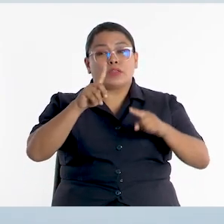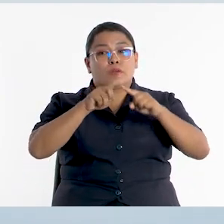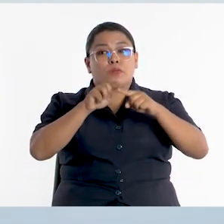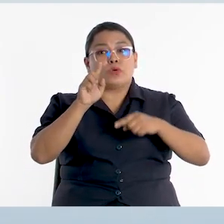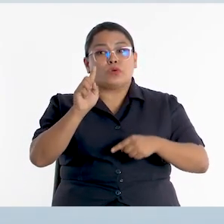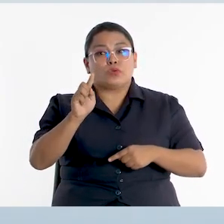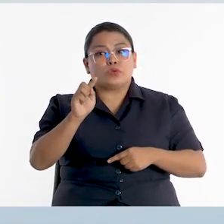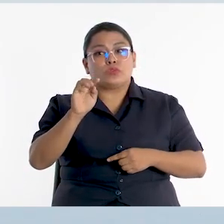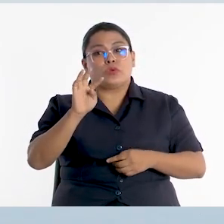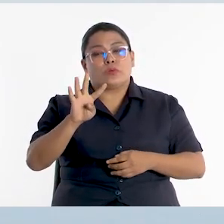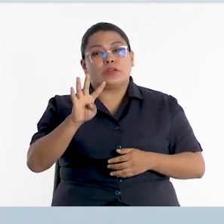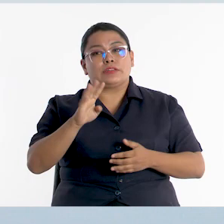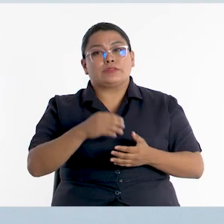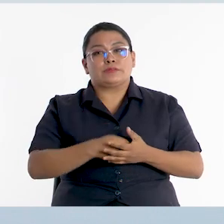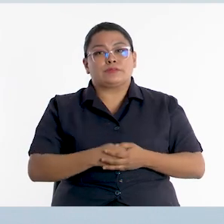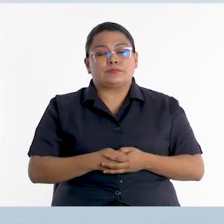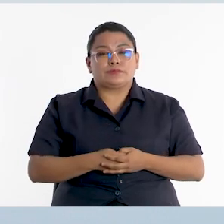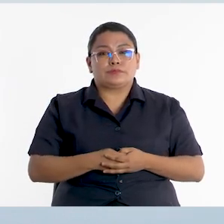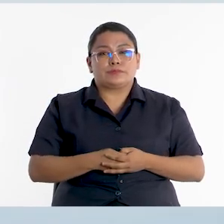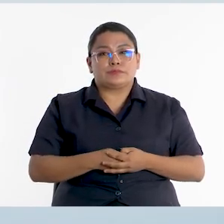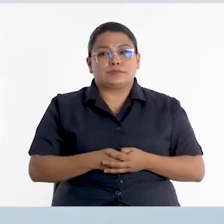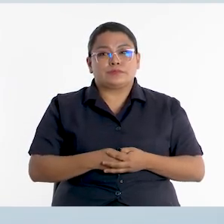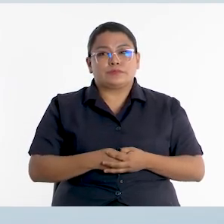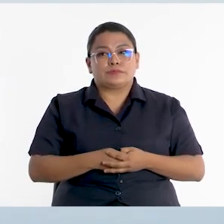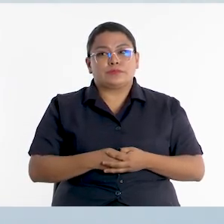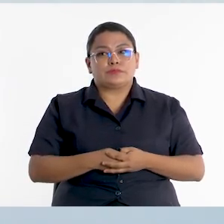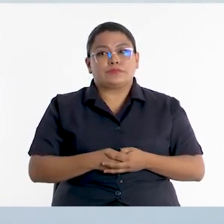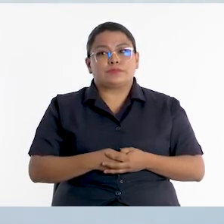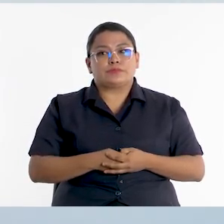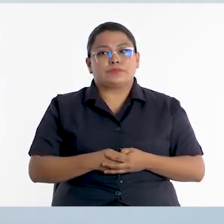4 por 1 es 4.